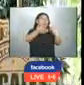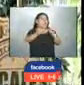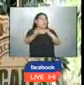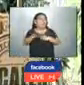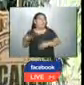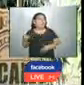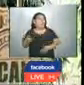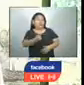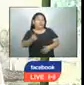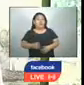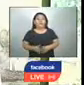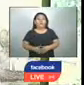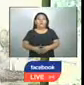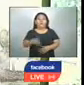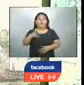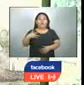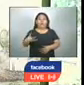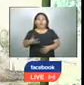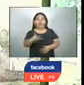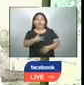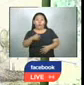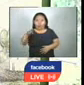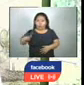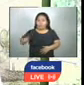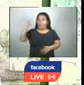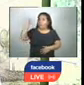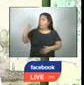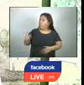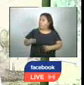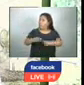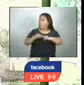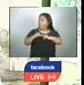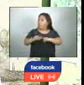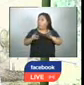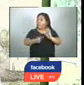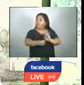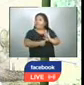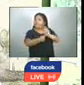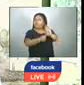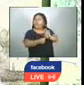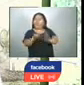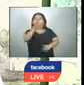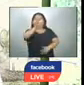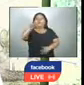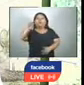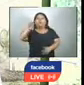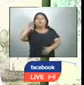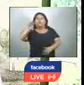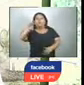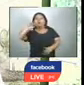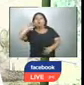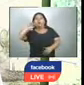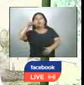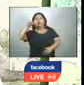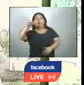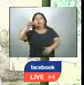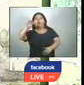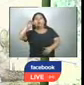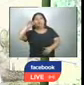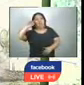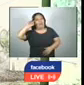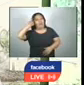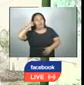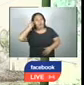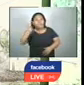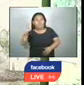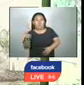del consumidor. Para nosotros este día es bien especial porque estamos lanzando nuestro producto llamado Orígenes. Orígenes está destinado para aquel